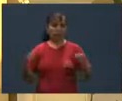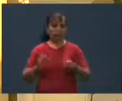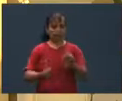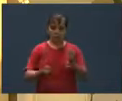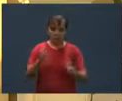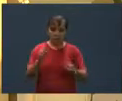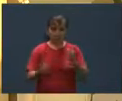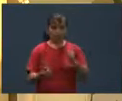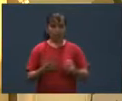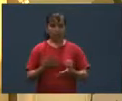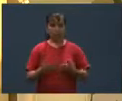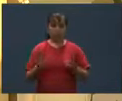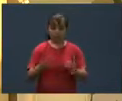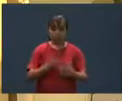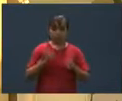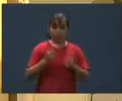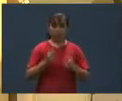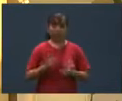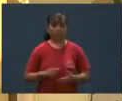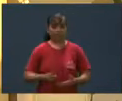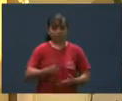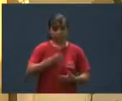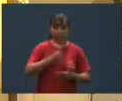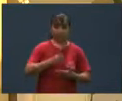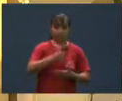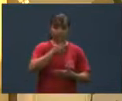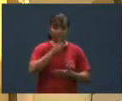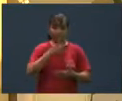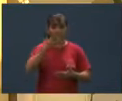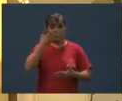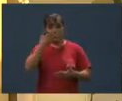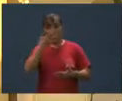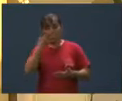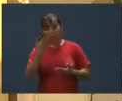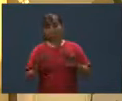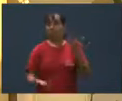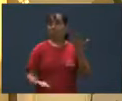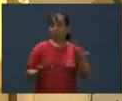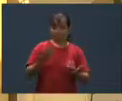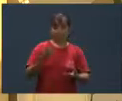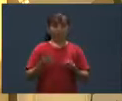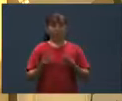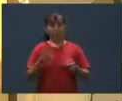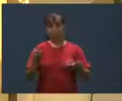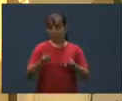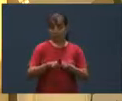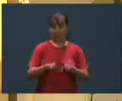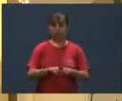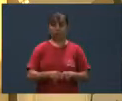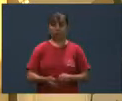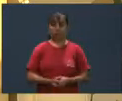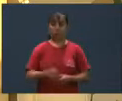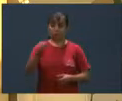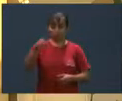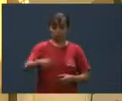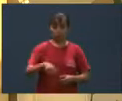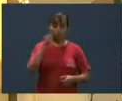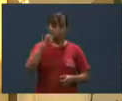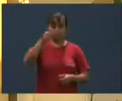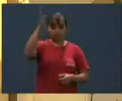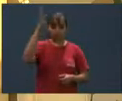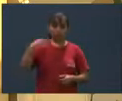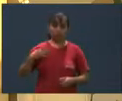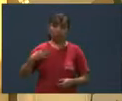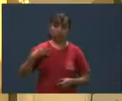vicios, apegarme a una bebida, apegarme a una droga. Bueno, hoy el Señor nos invita